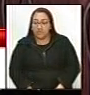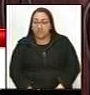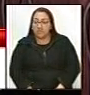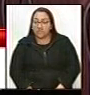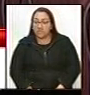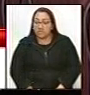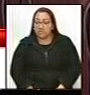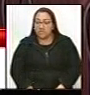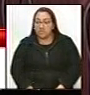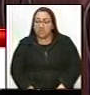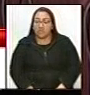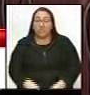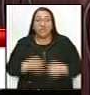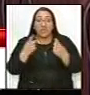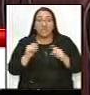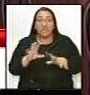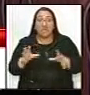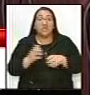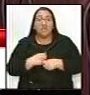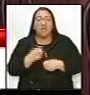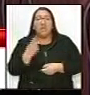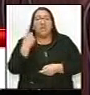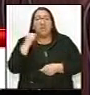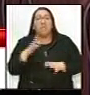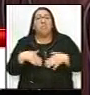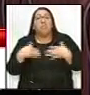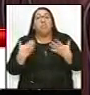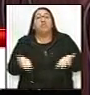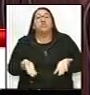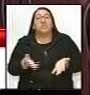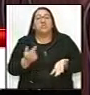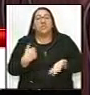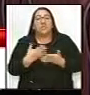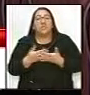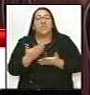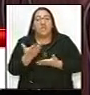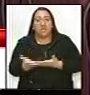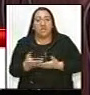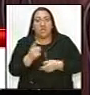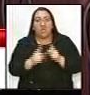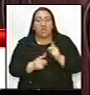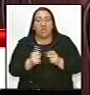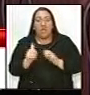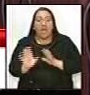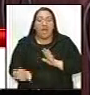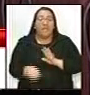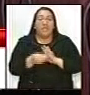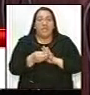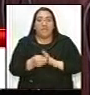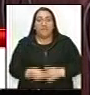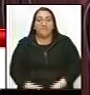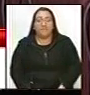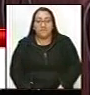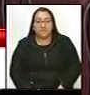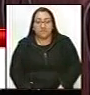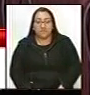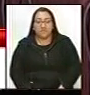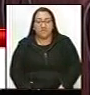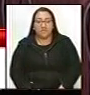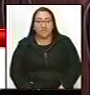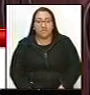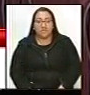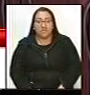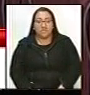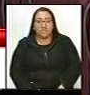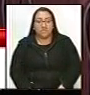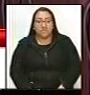y decisión adoptadas para una posible suscripción de una adenda señor reconoce si estás